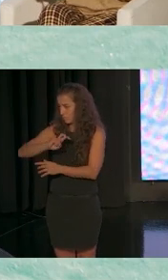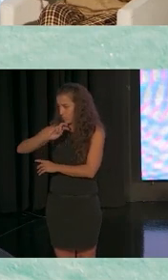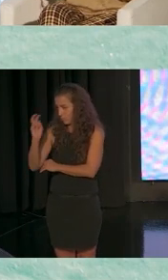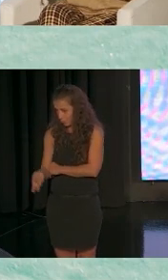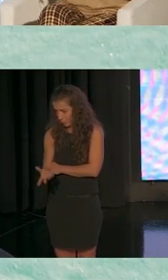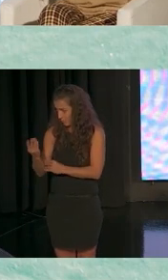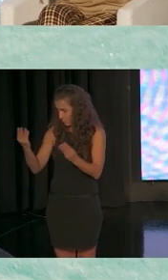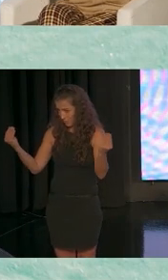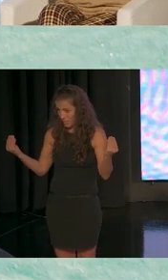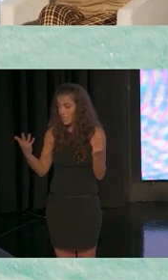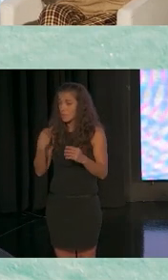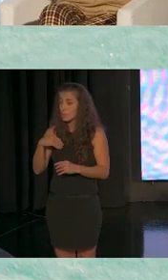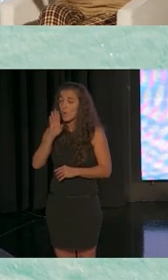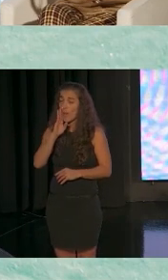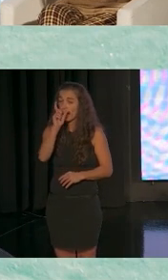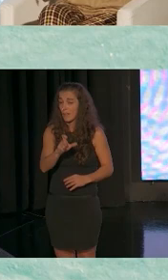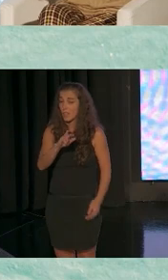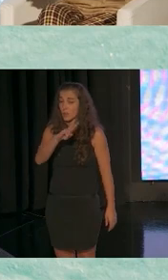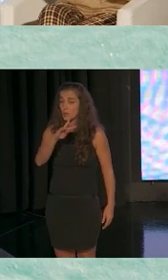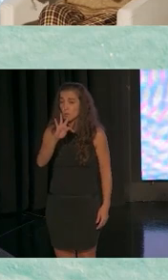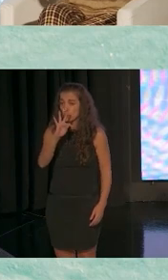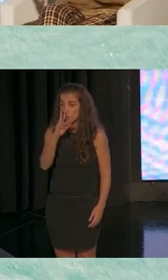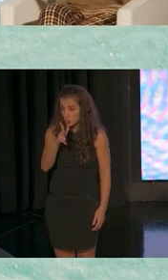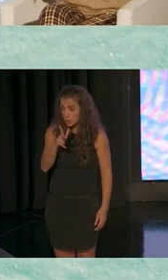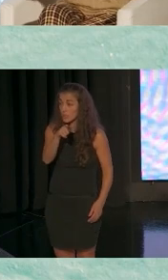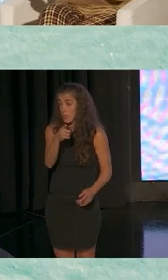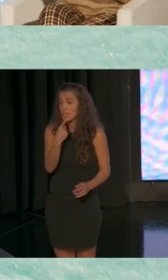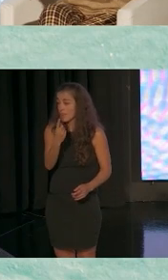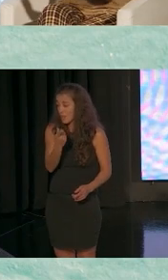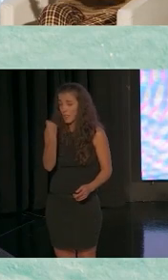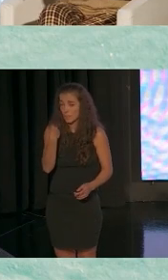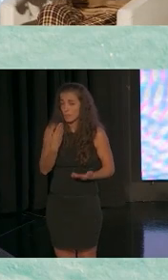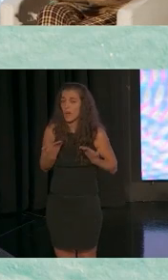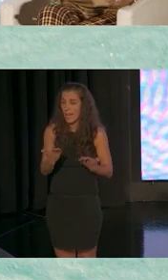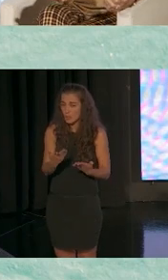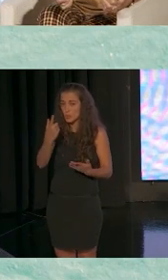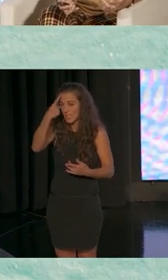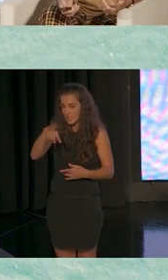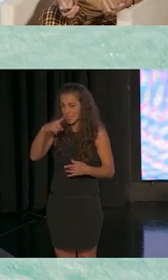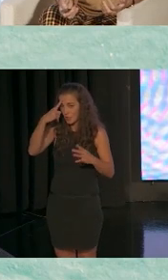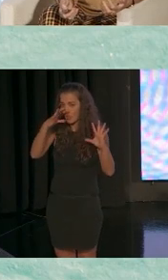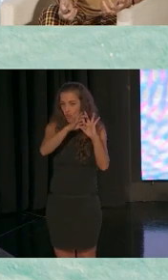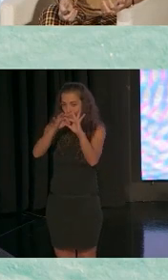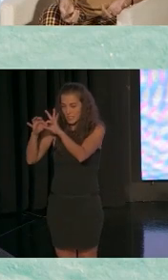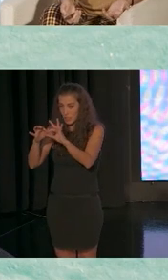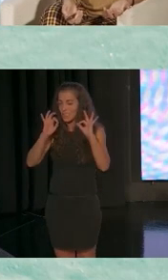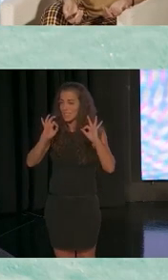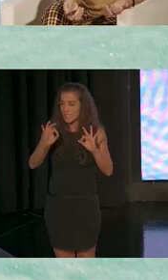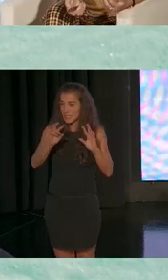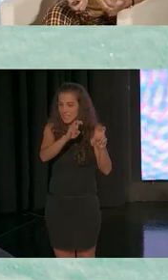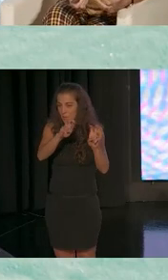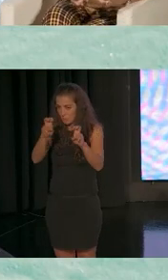antes de manifiesto rud ayudan a entender Cuáles son las conexiones entre unos dominios y otros